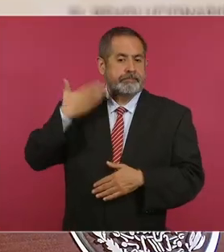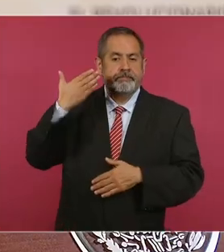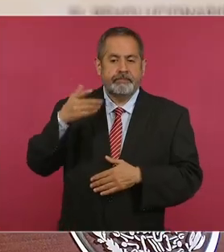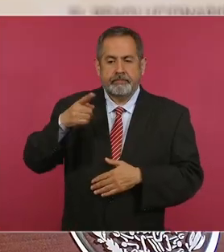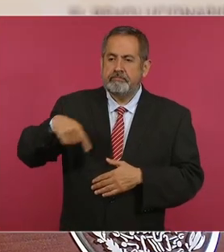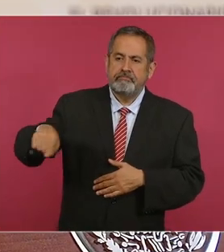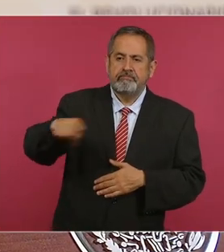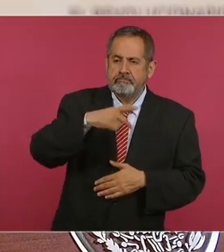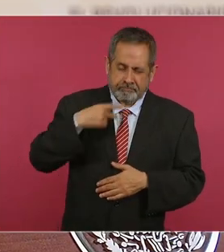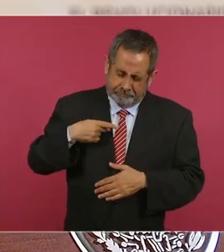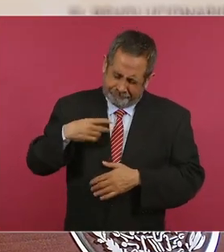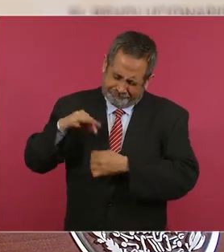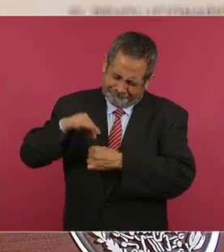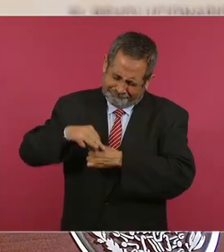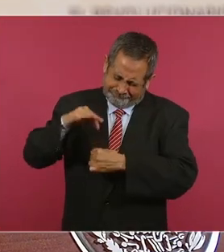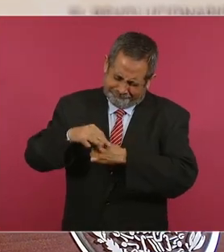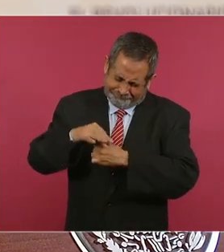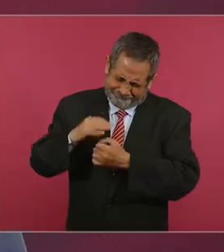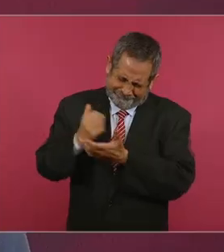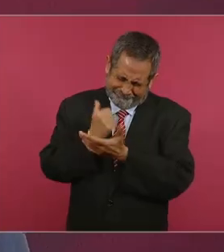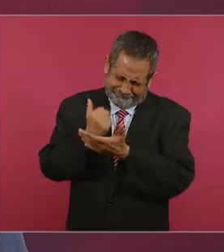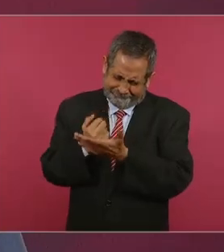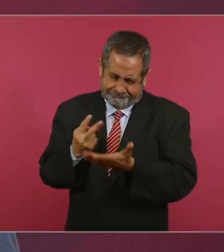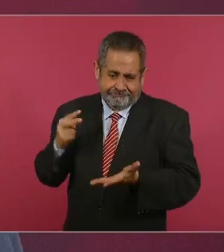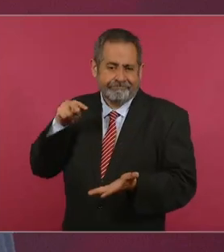del pueblo llegar hasta acá.